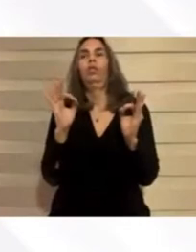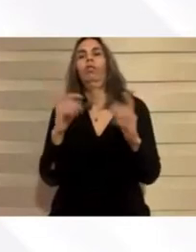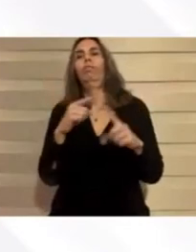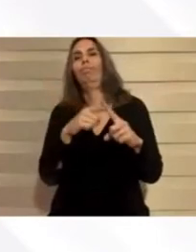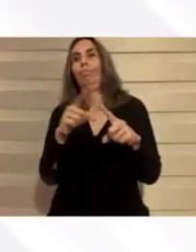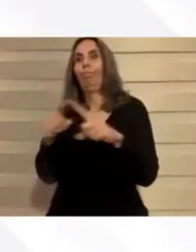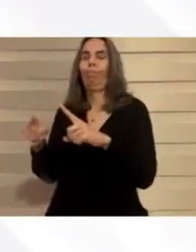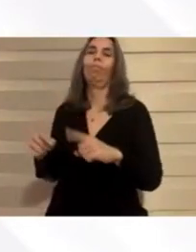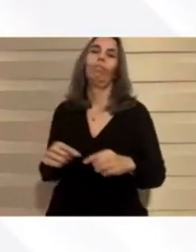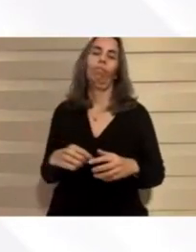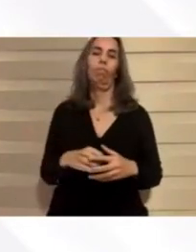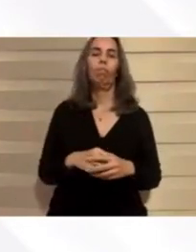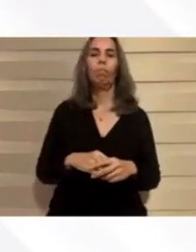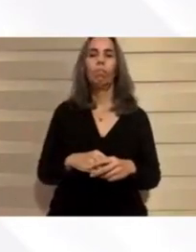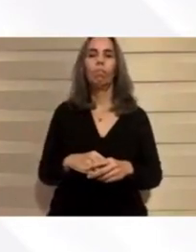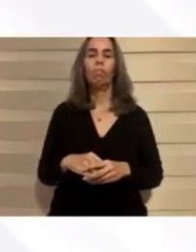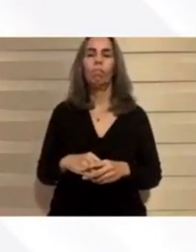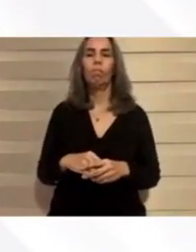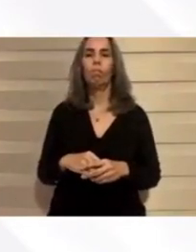climático,